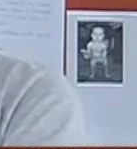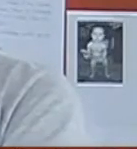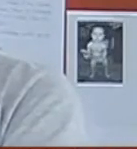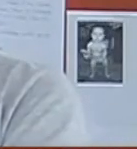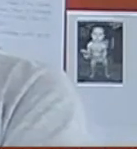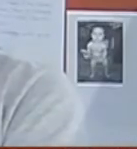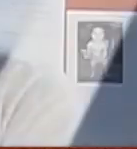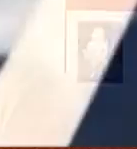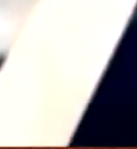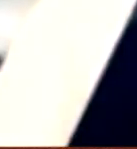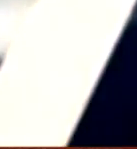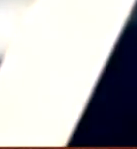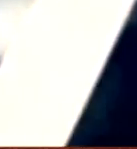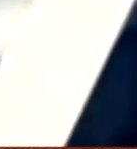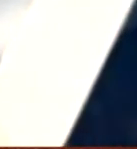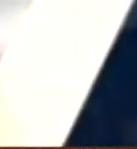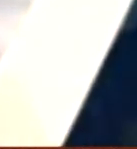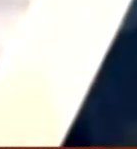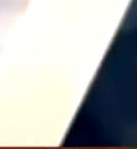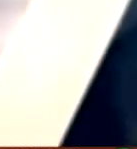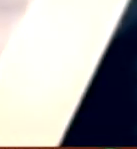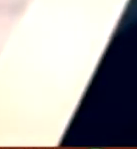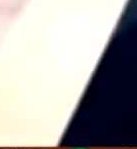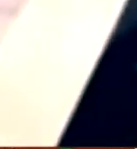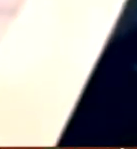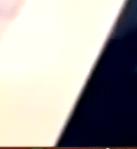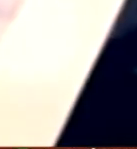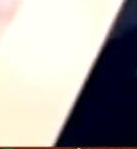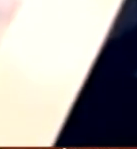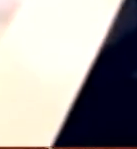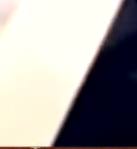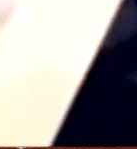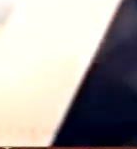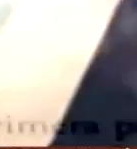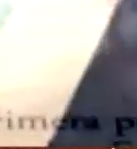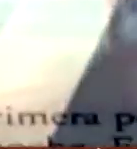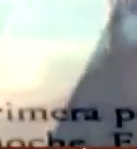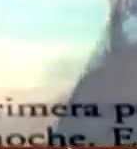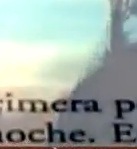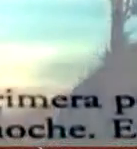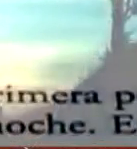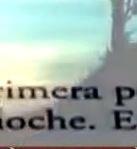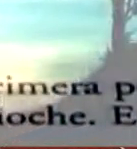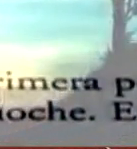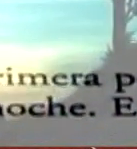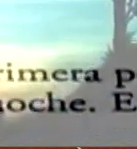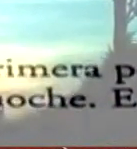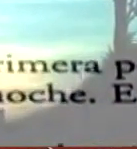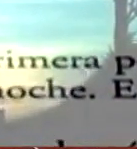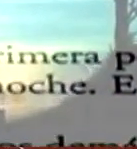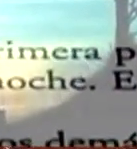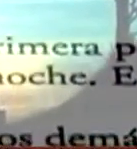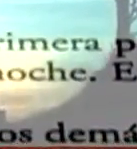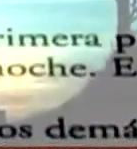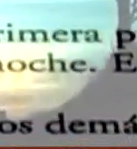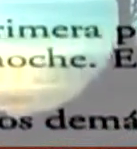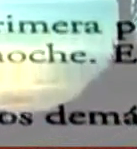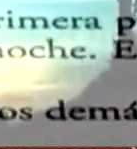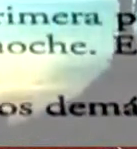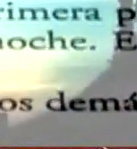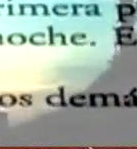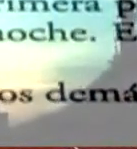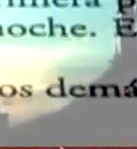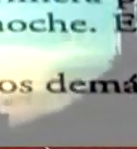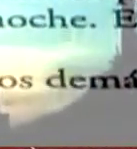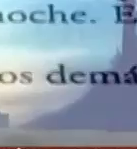esta mujer, representados a veces en sus versiones más jóvenes o en sus etapas más adultas, son siempre